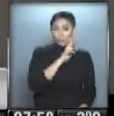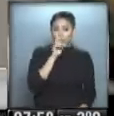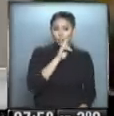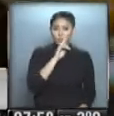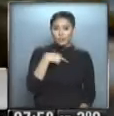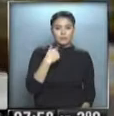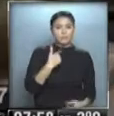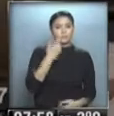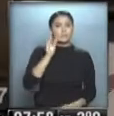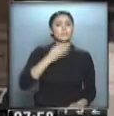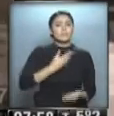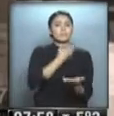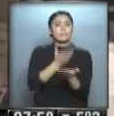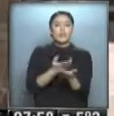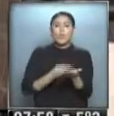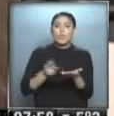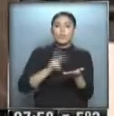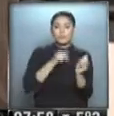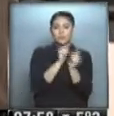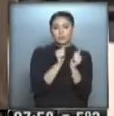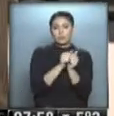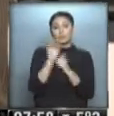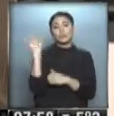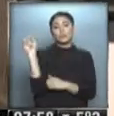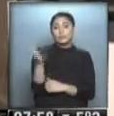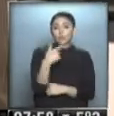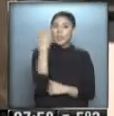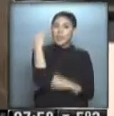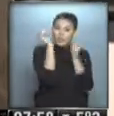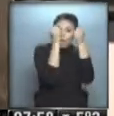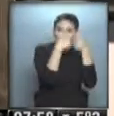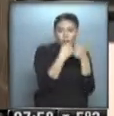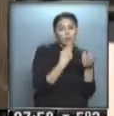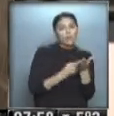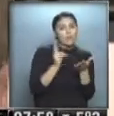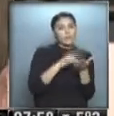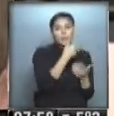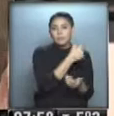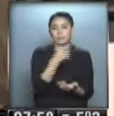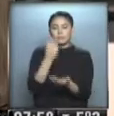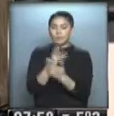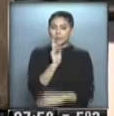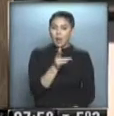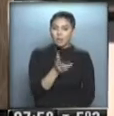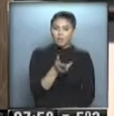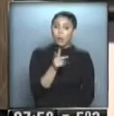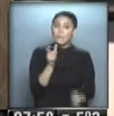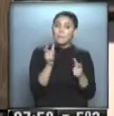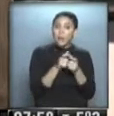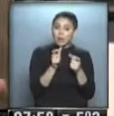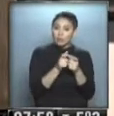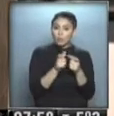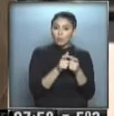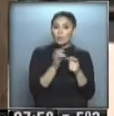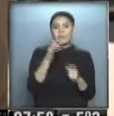se entrega reviviendo esta historia y haciendo que todos los demás que estaban escondidos vuelvan a estar en peligro la película invita